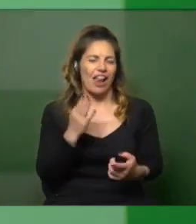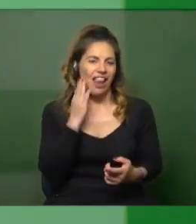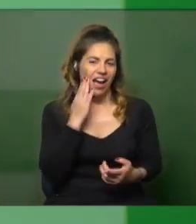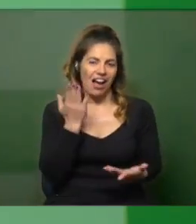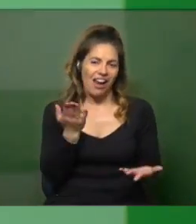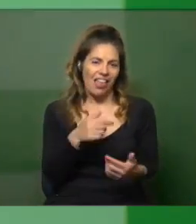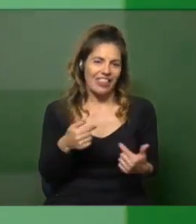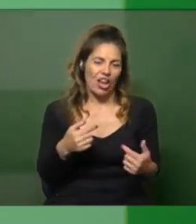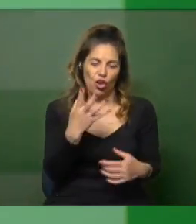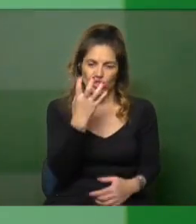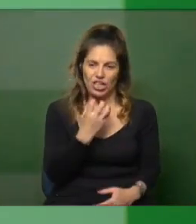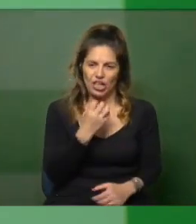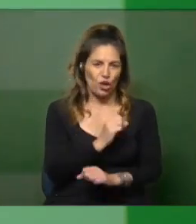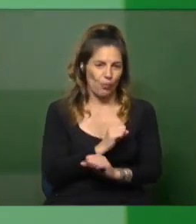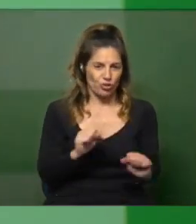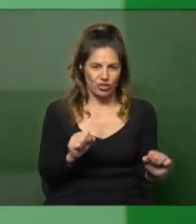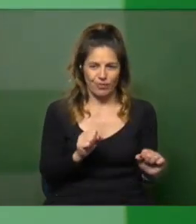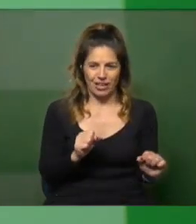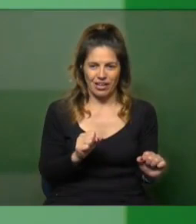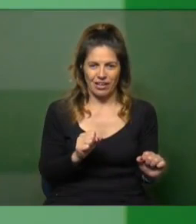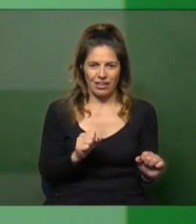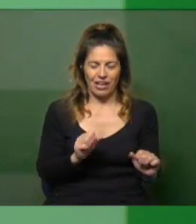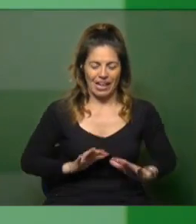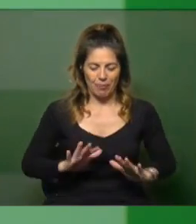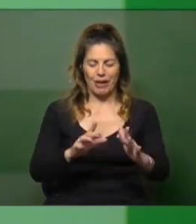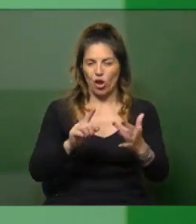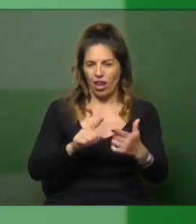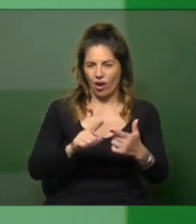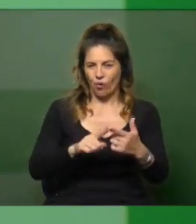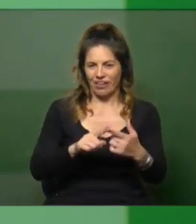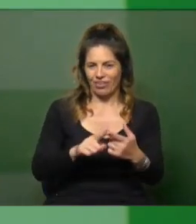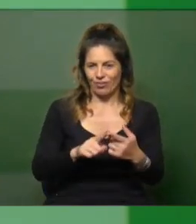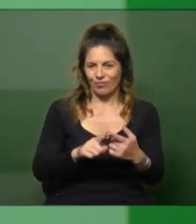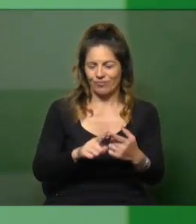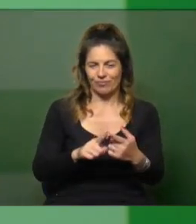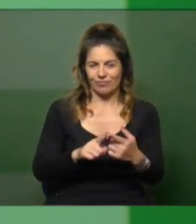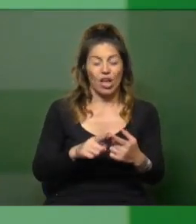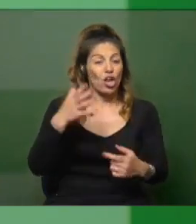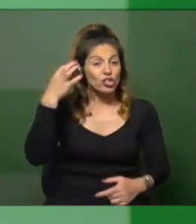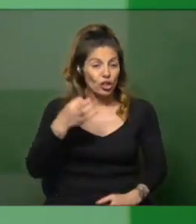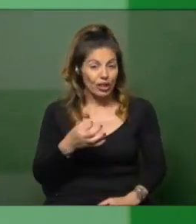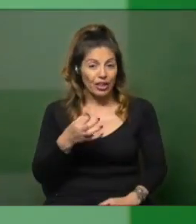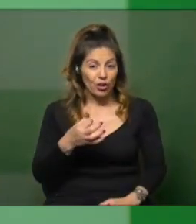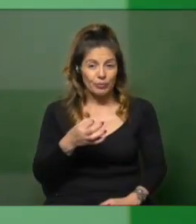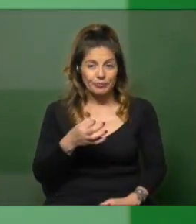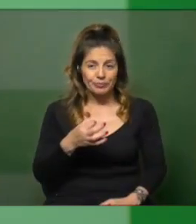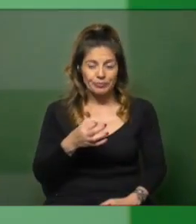potable serio posible el que armó el acuerdo no este y yo creo que este va a tener un rol clave